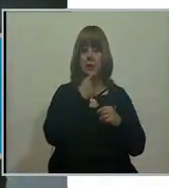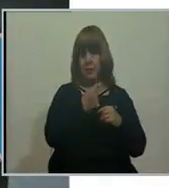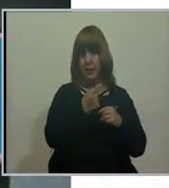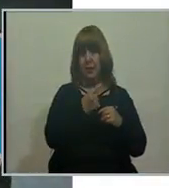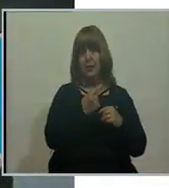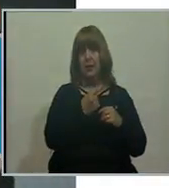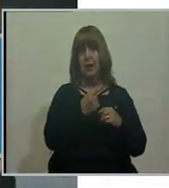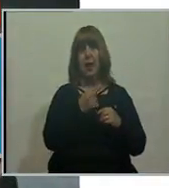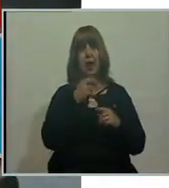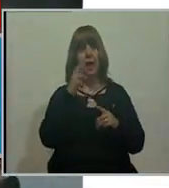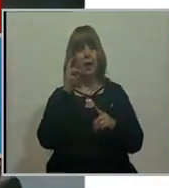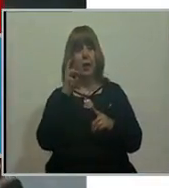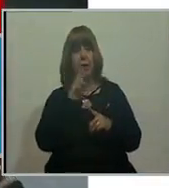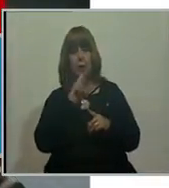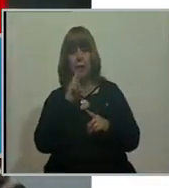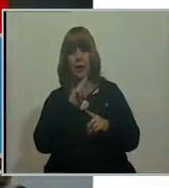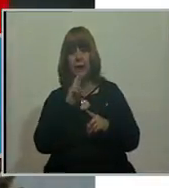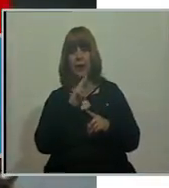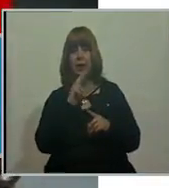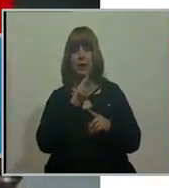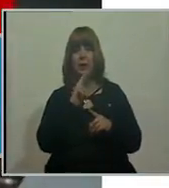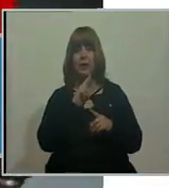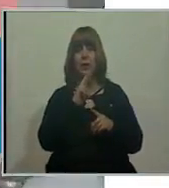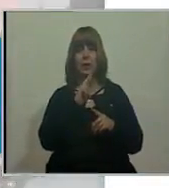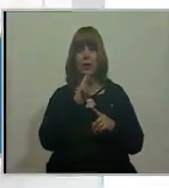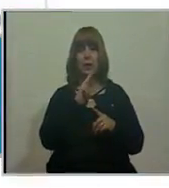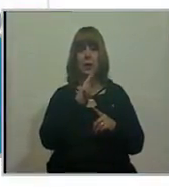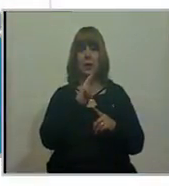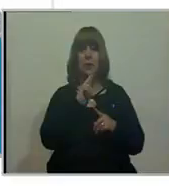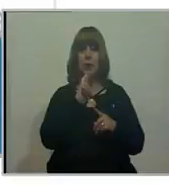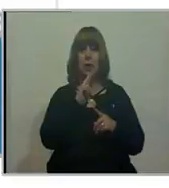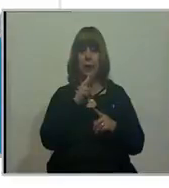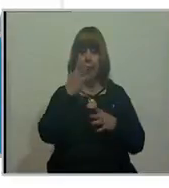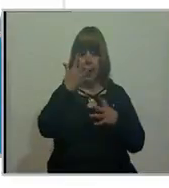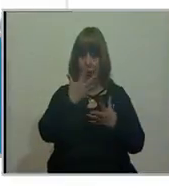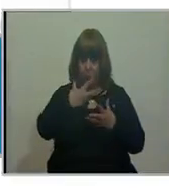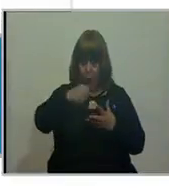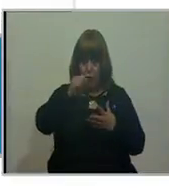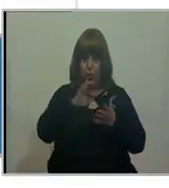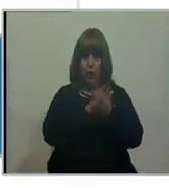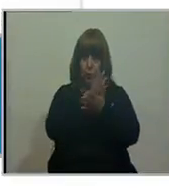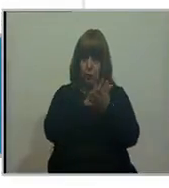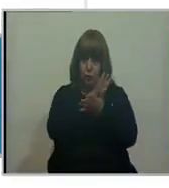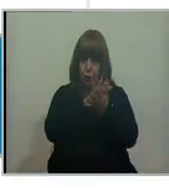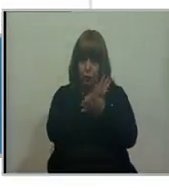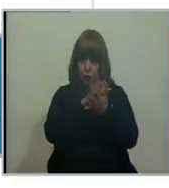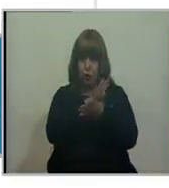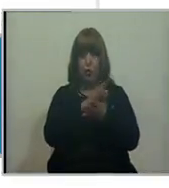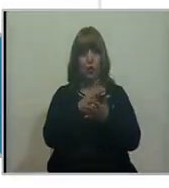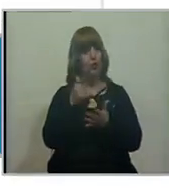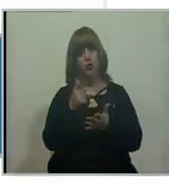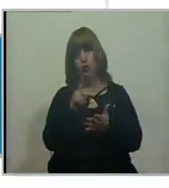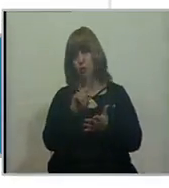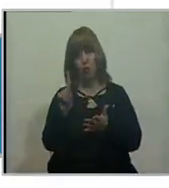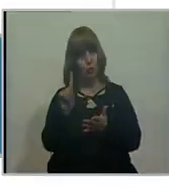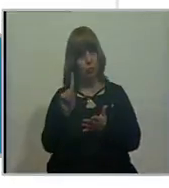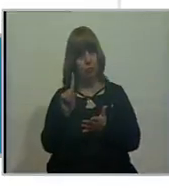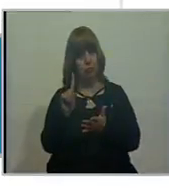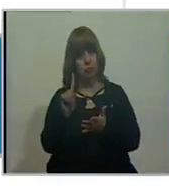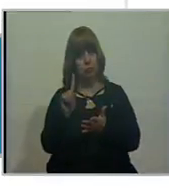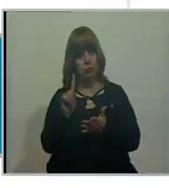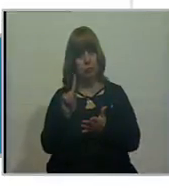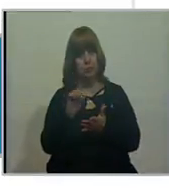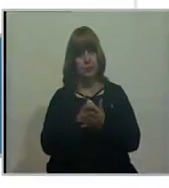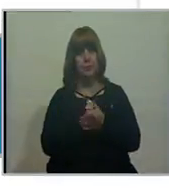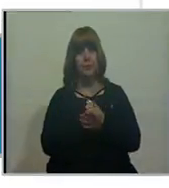diciendo: a las mujeres no hay que darles el aborto como una solución. Eso dice ella. El aborto no es la solución. El